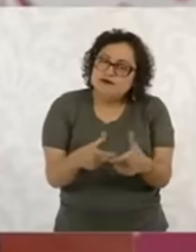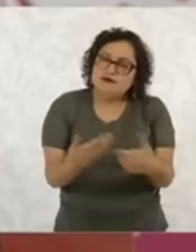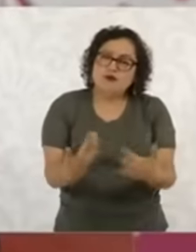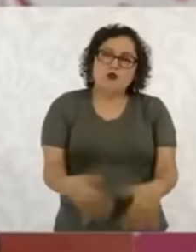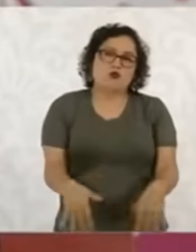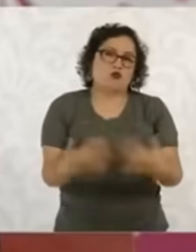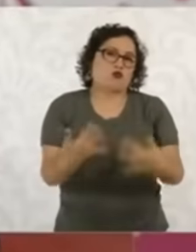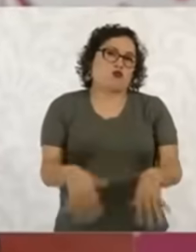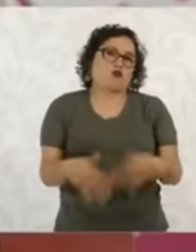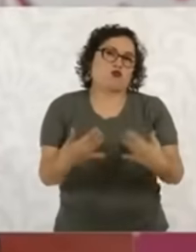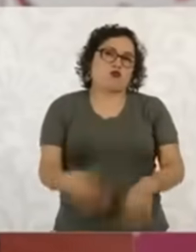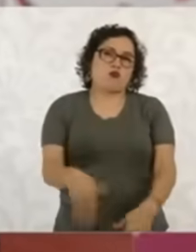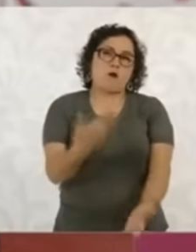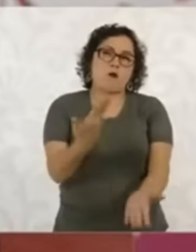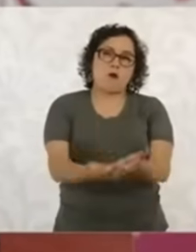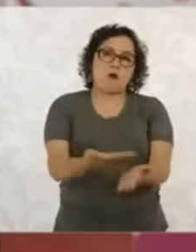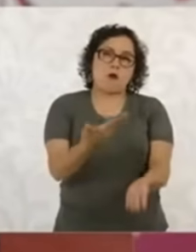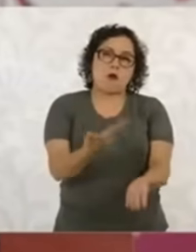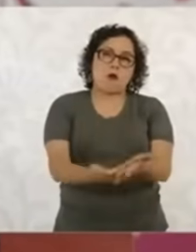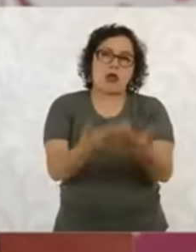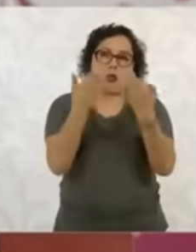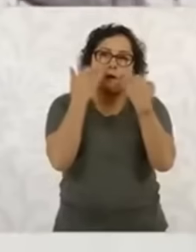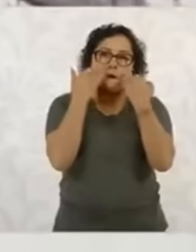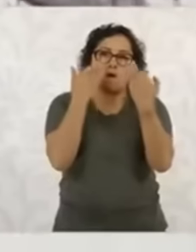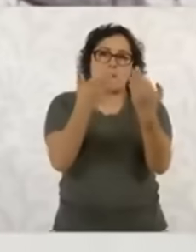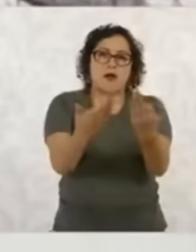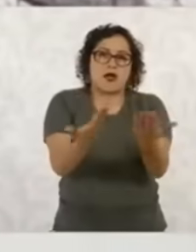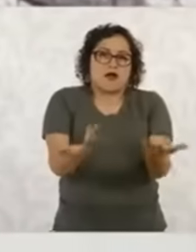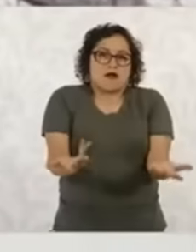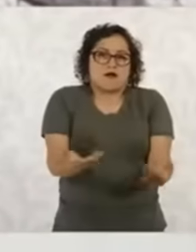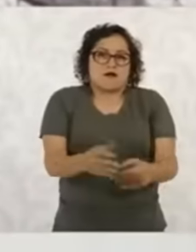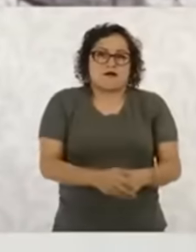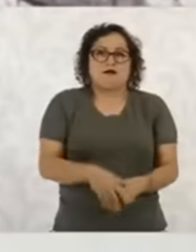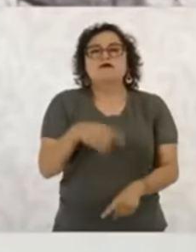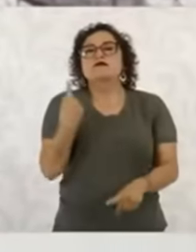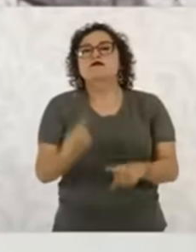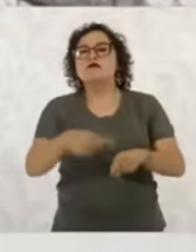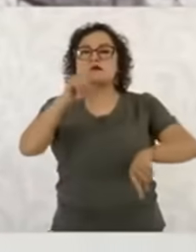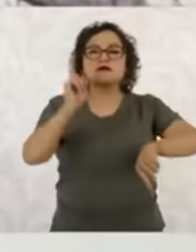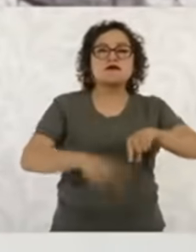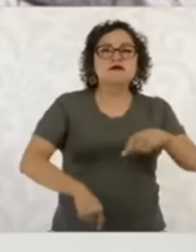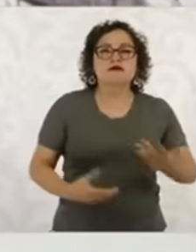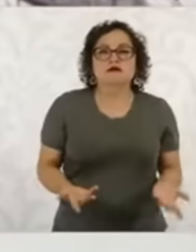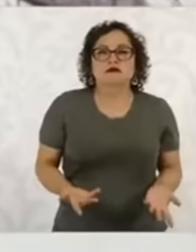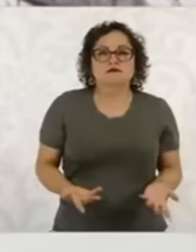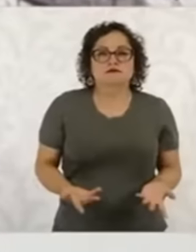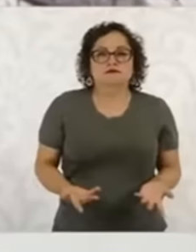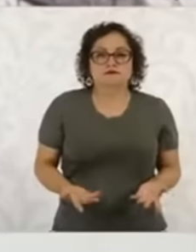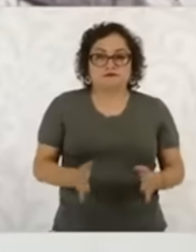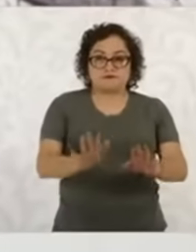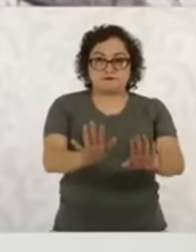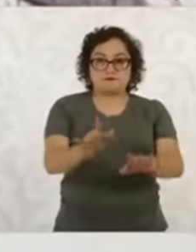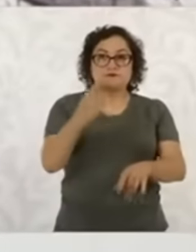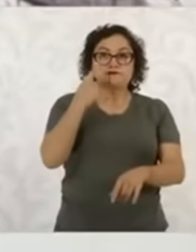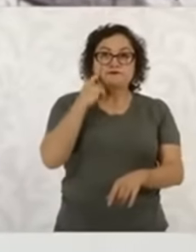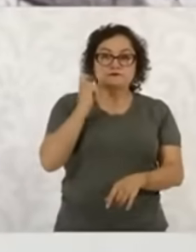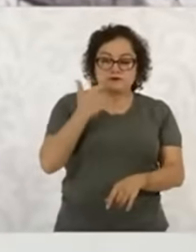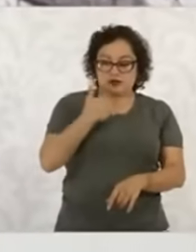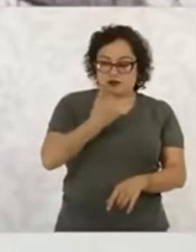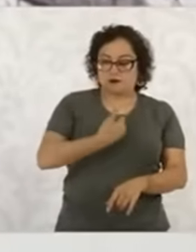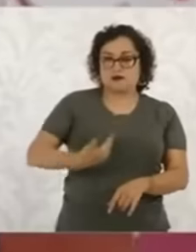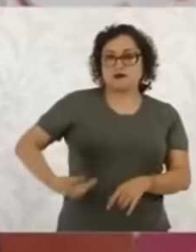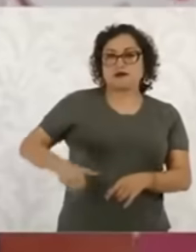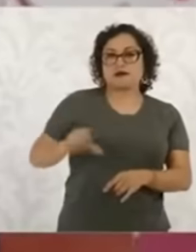nada lo quite. Como digo, el presidente López Obrador se quedó en el corazón del pueblo de México y ahí va a